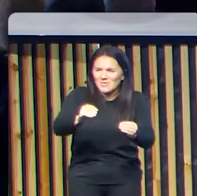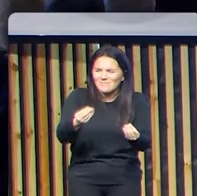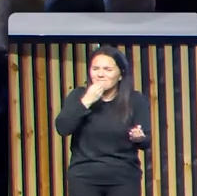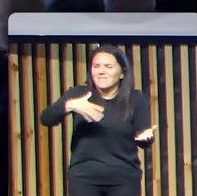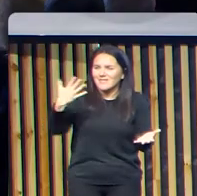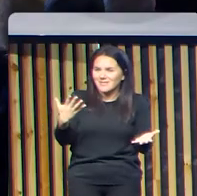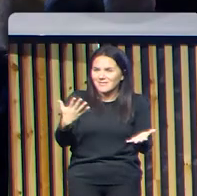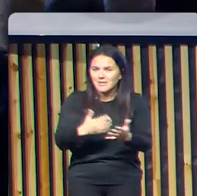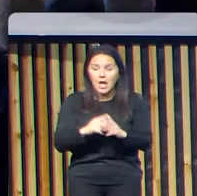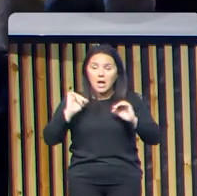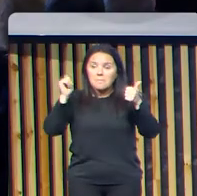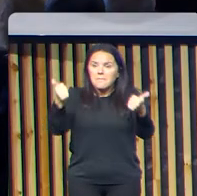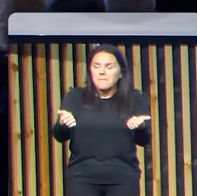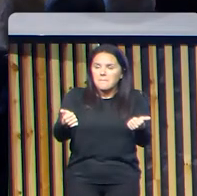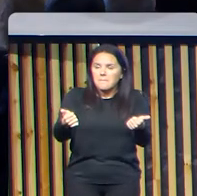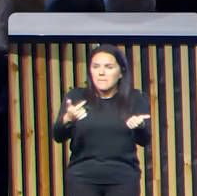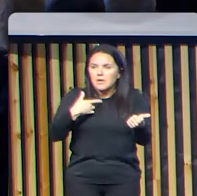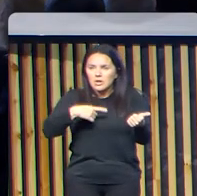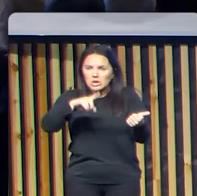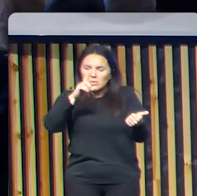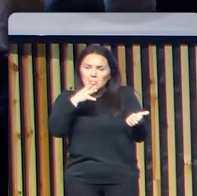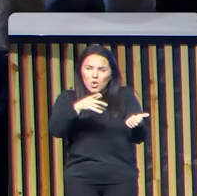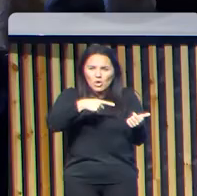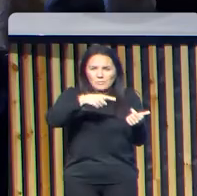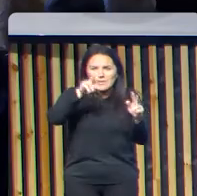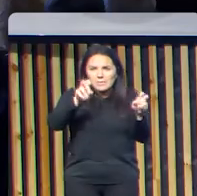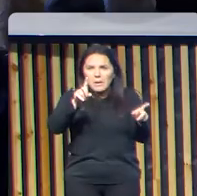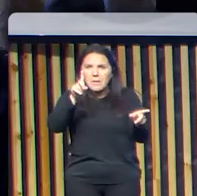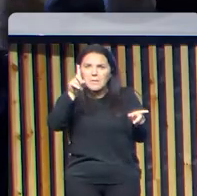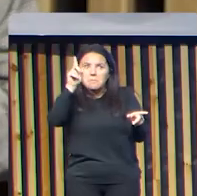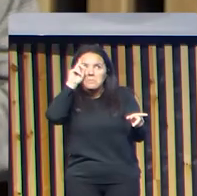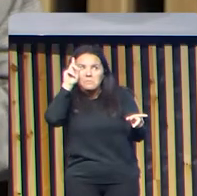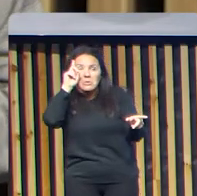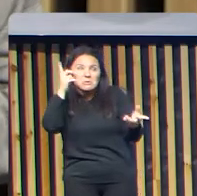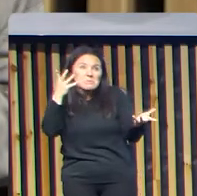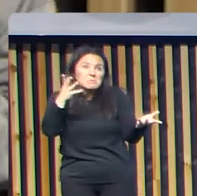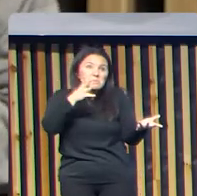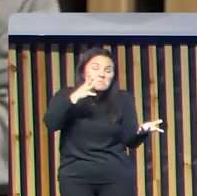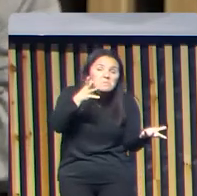chak así era batean a quien es hacking tras una Gatica dela pensando